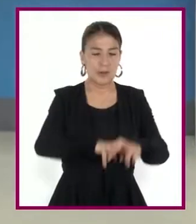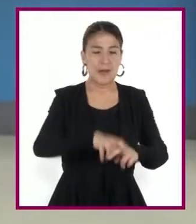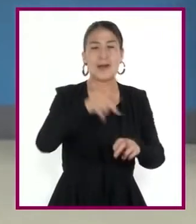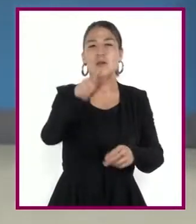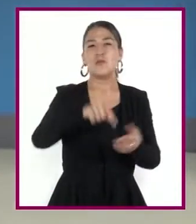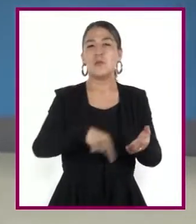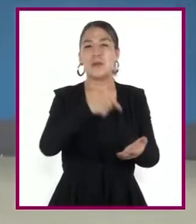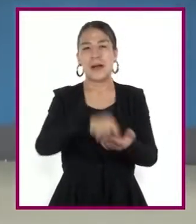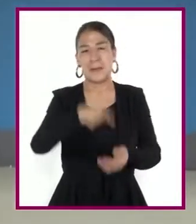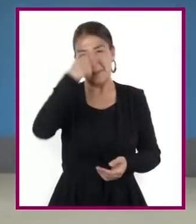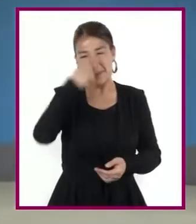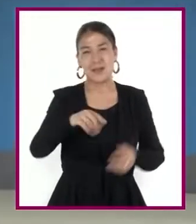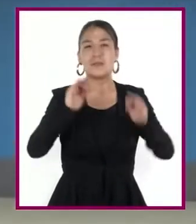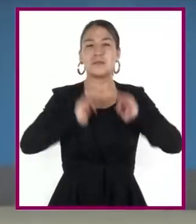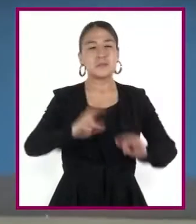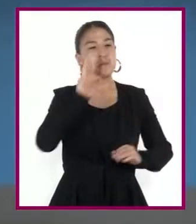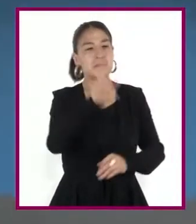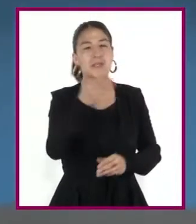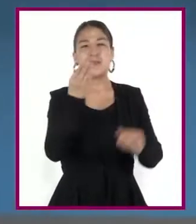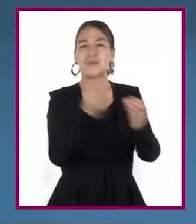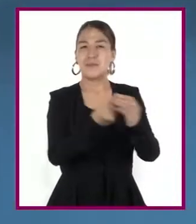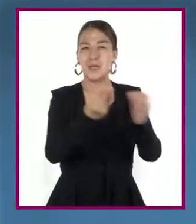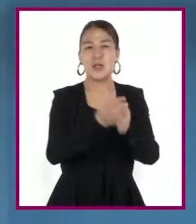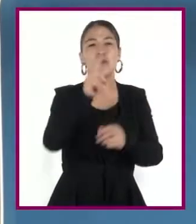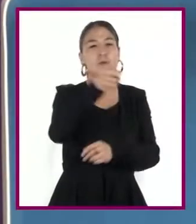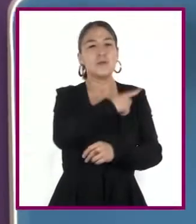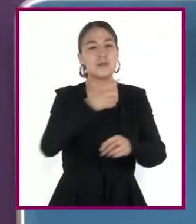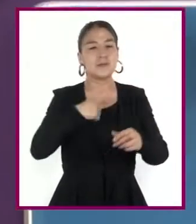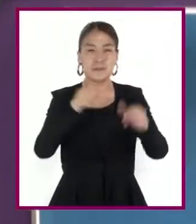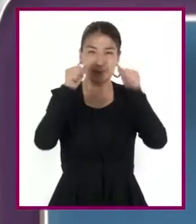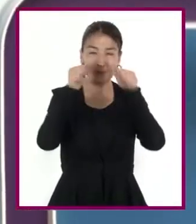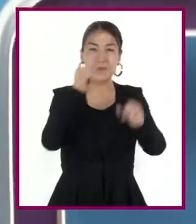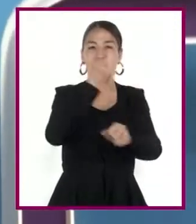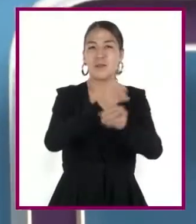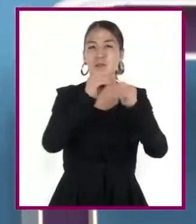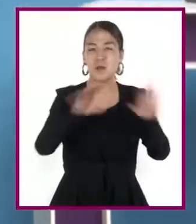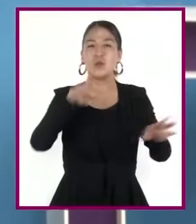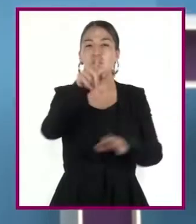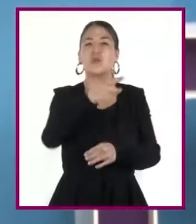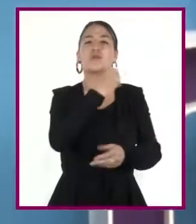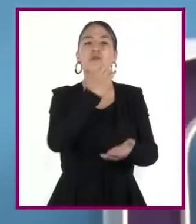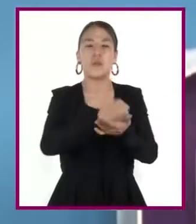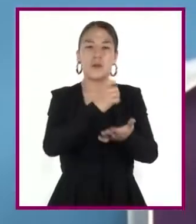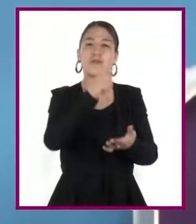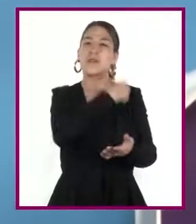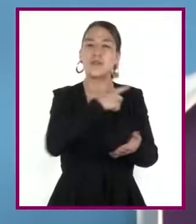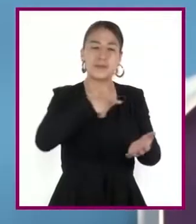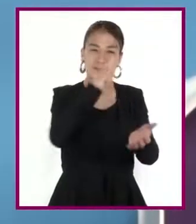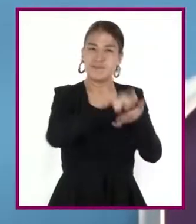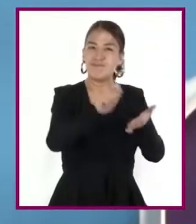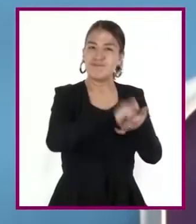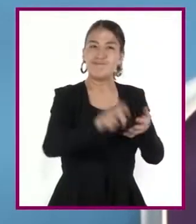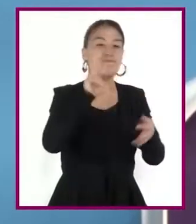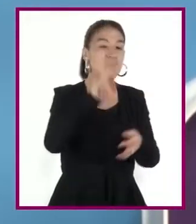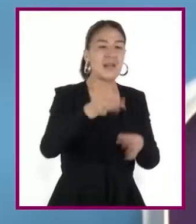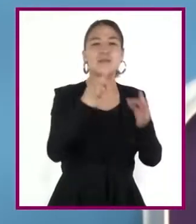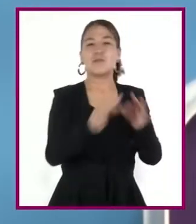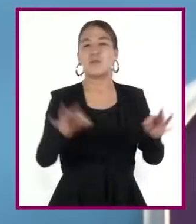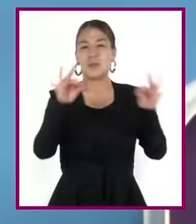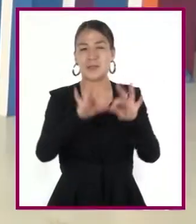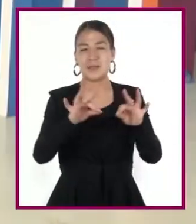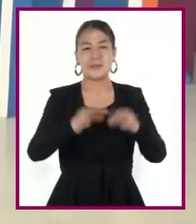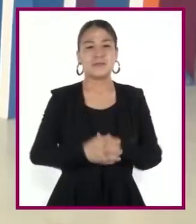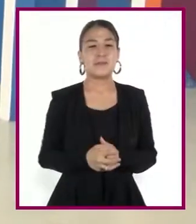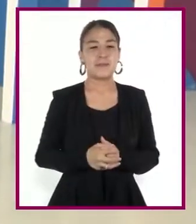asignado para ver o escuchar esta sesión. Presten atención a la información y anoten todo lo que consideren relevante.